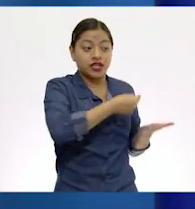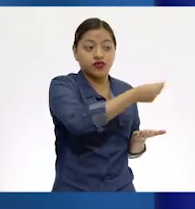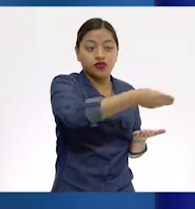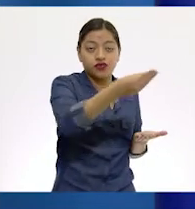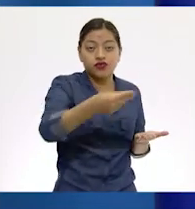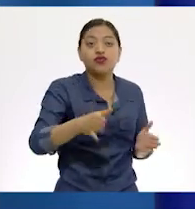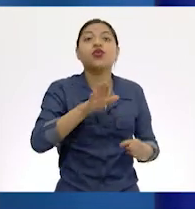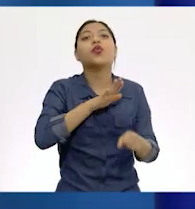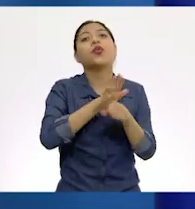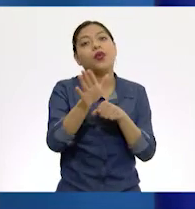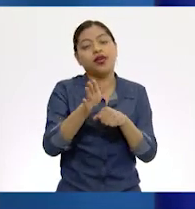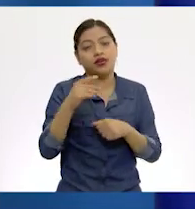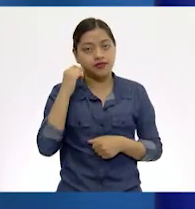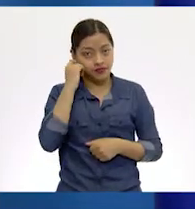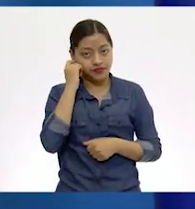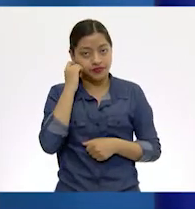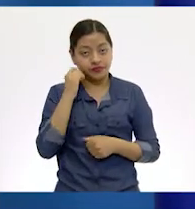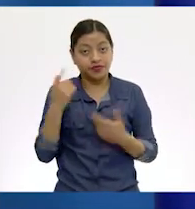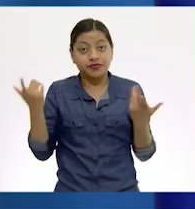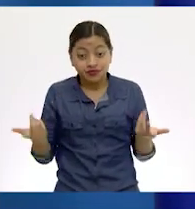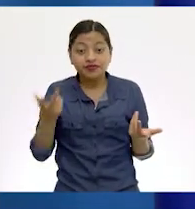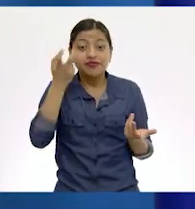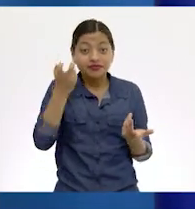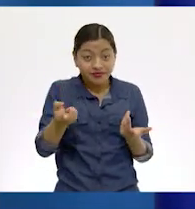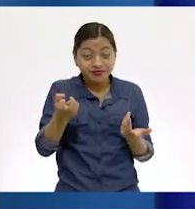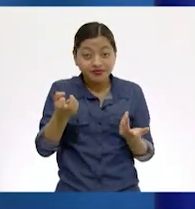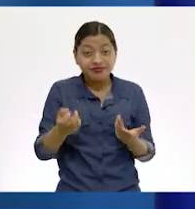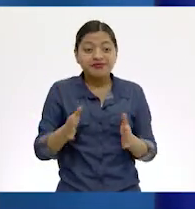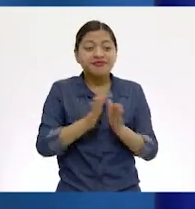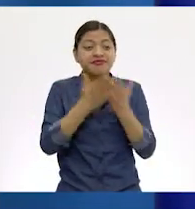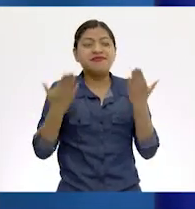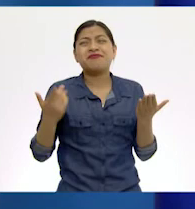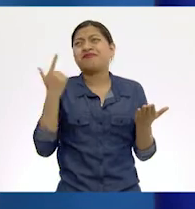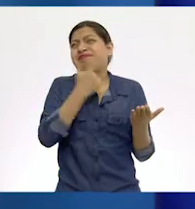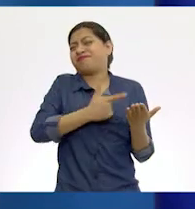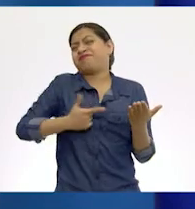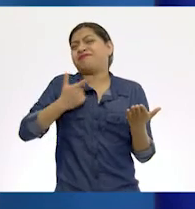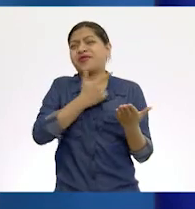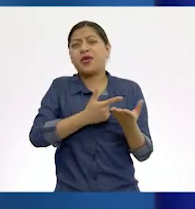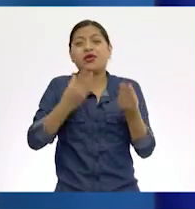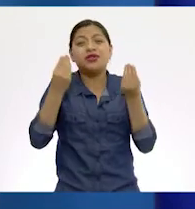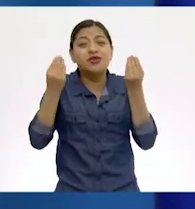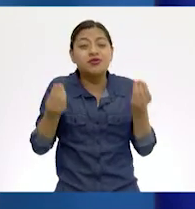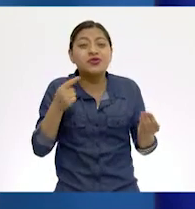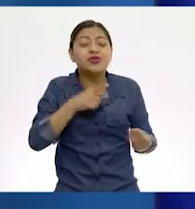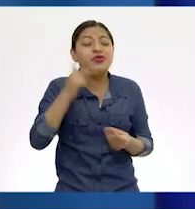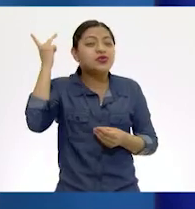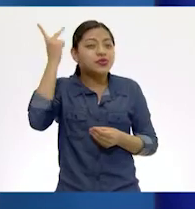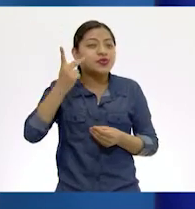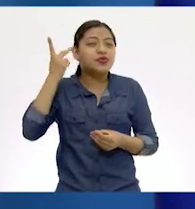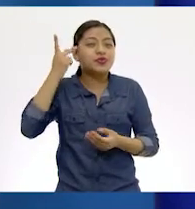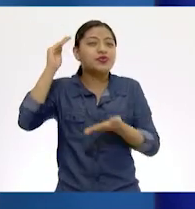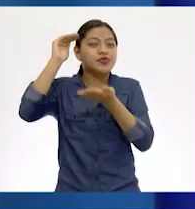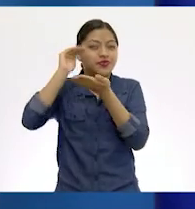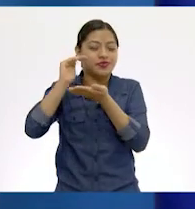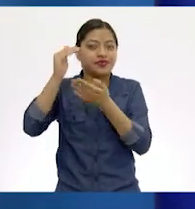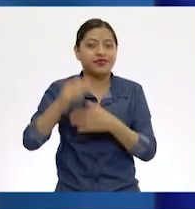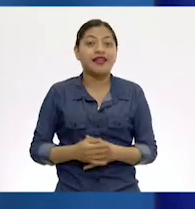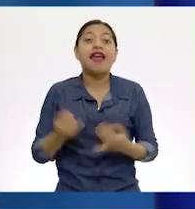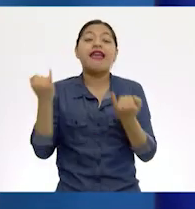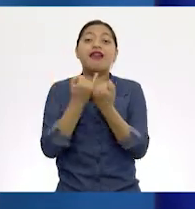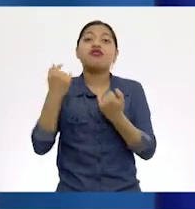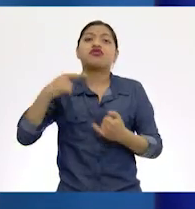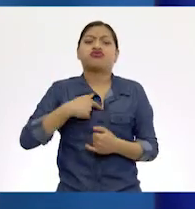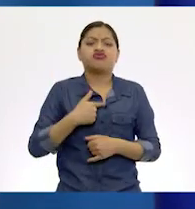recuerdo más. A mí, la verdad, este libro en específico me gusta muchísimo, el libro del Principito. Y yo he encontrado también